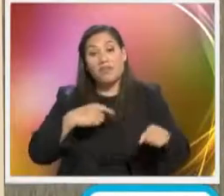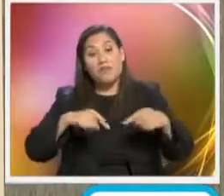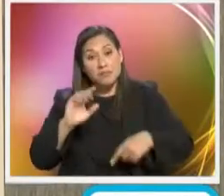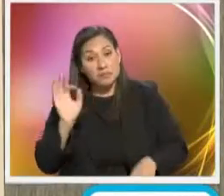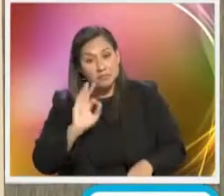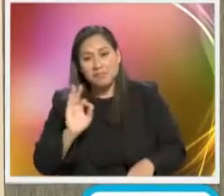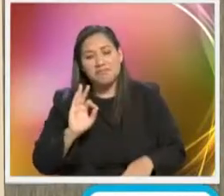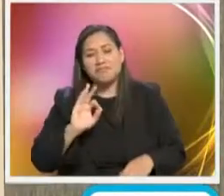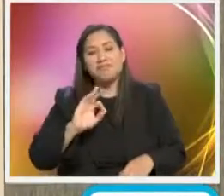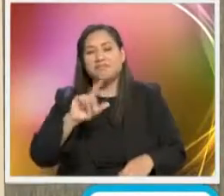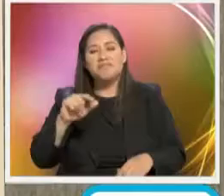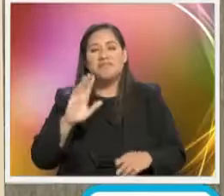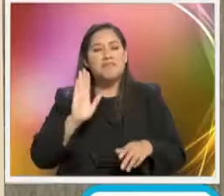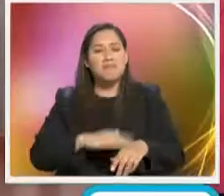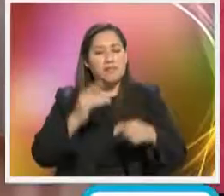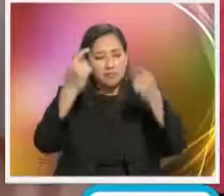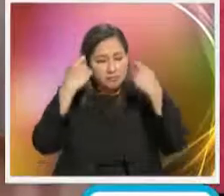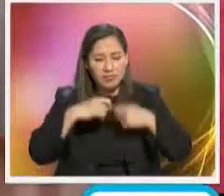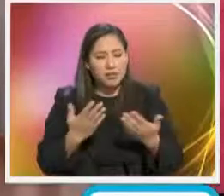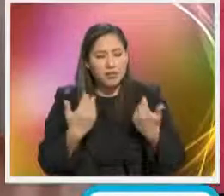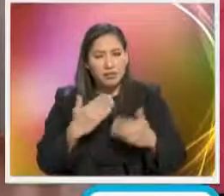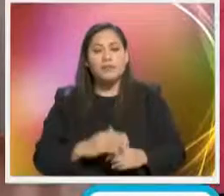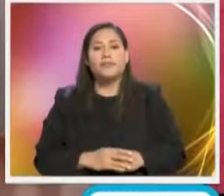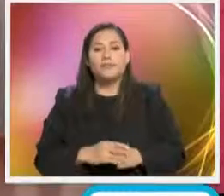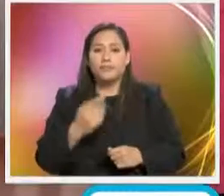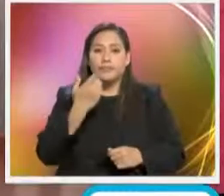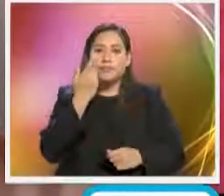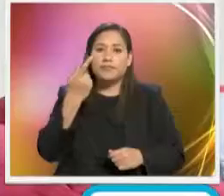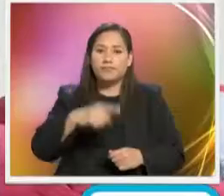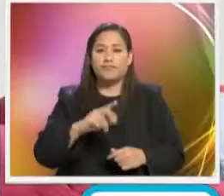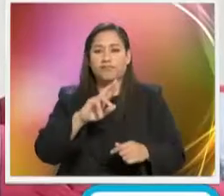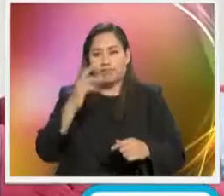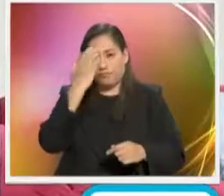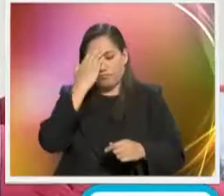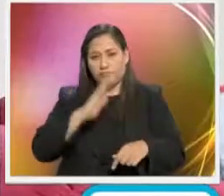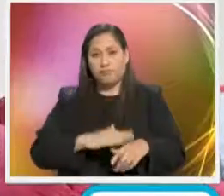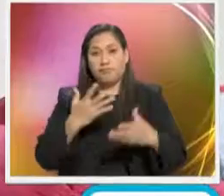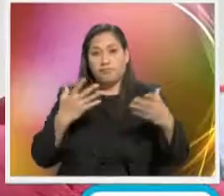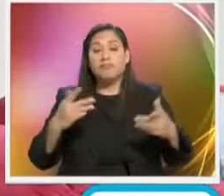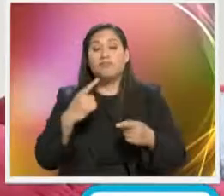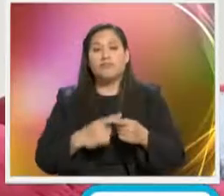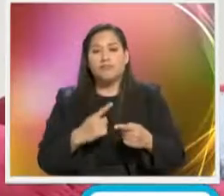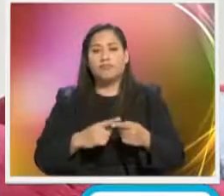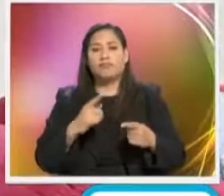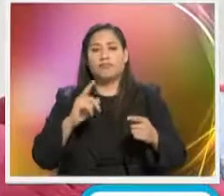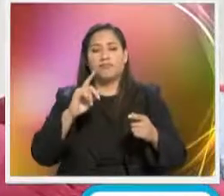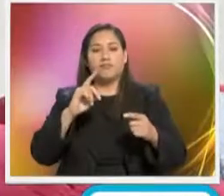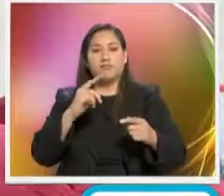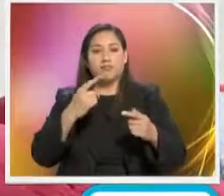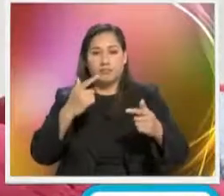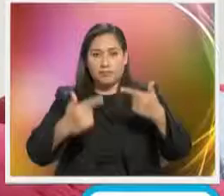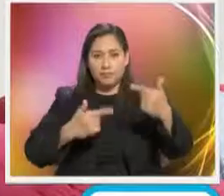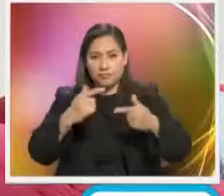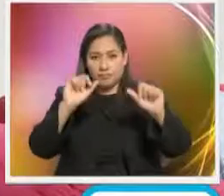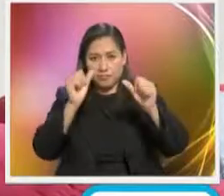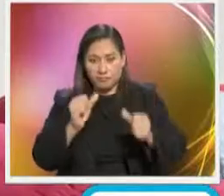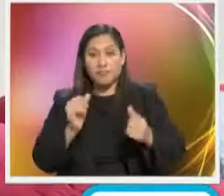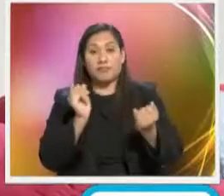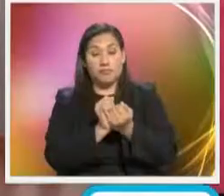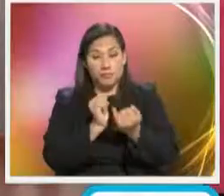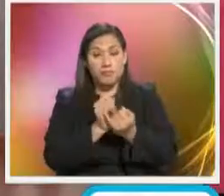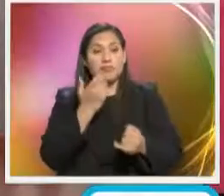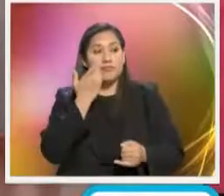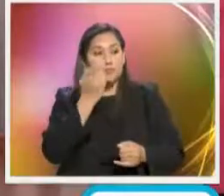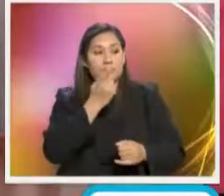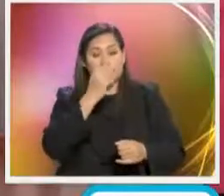no veo más medallas para México. Oye, pero yo quiero mandar de verdad un reconocimiento muy grande a nuestros atletas en gimnasia artística. Yo